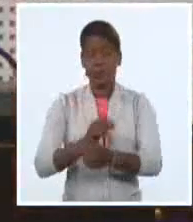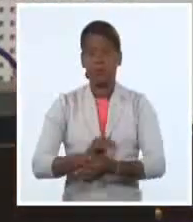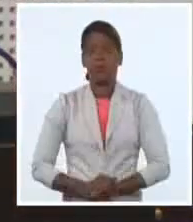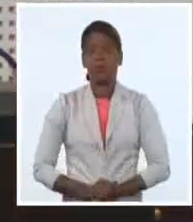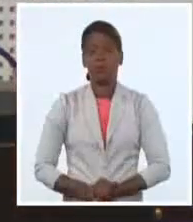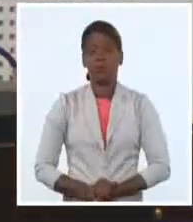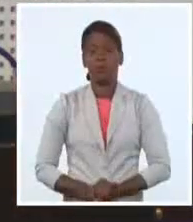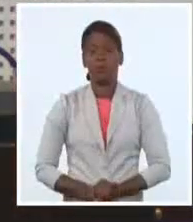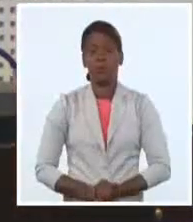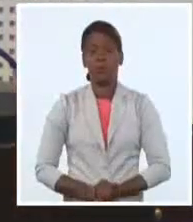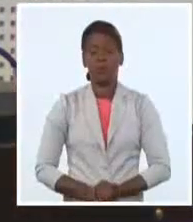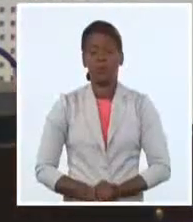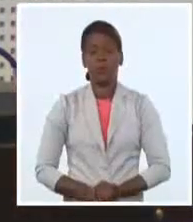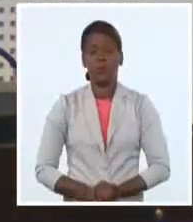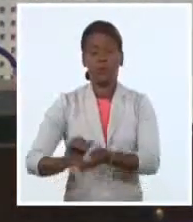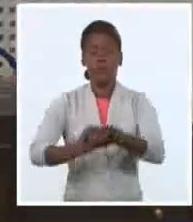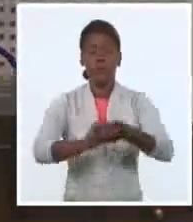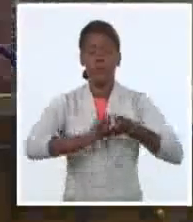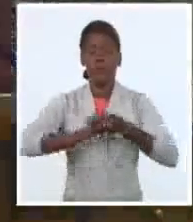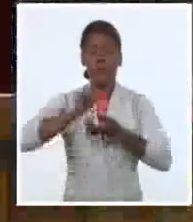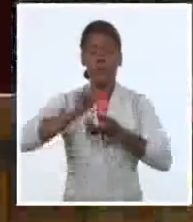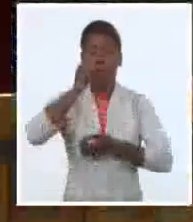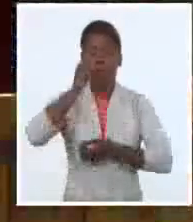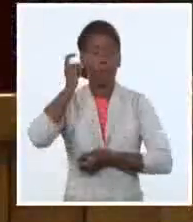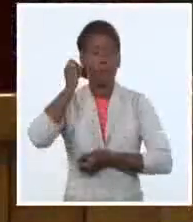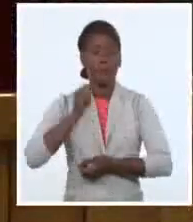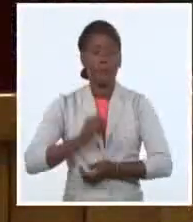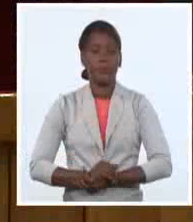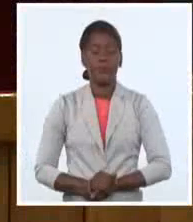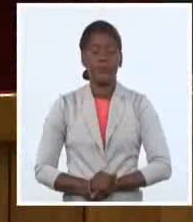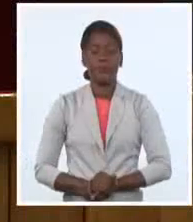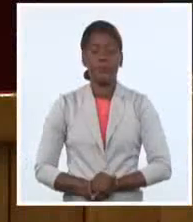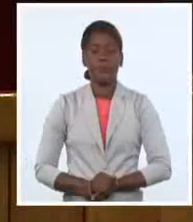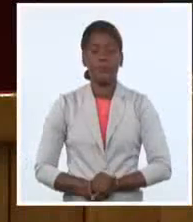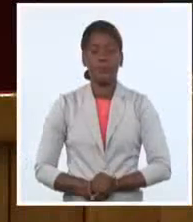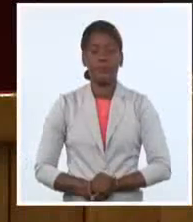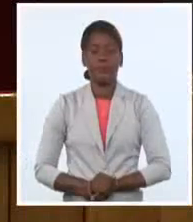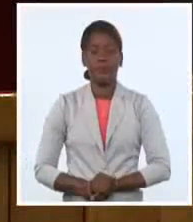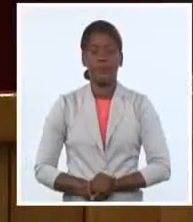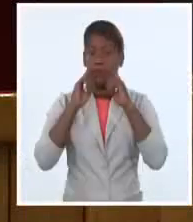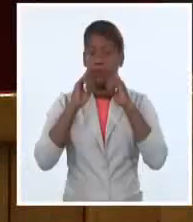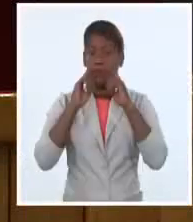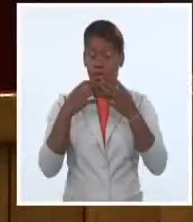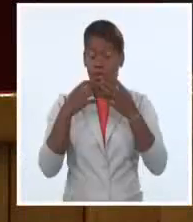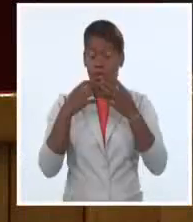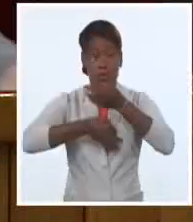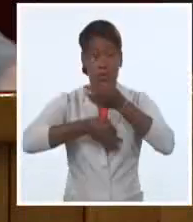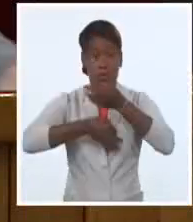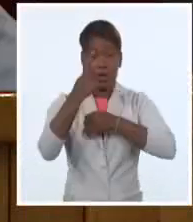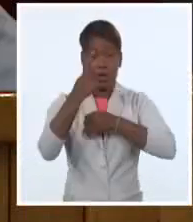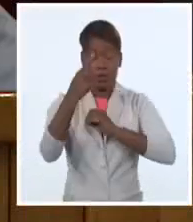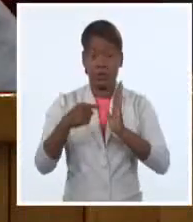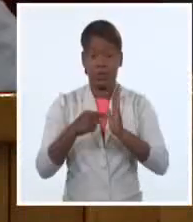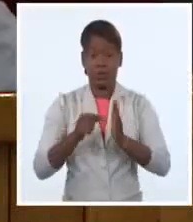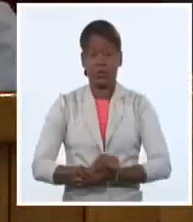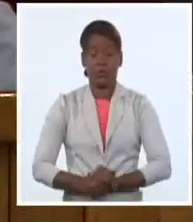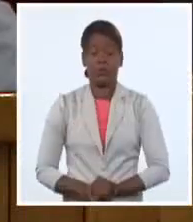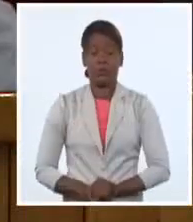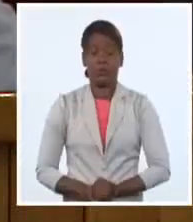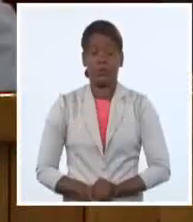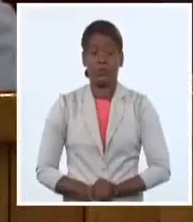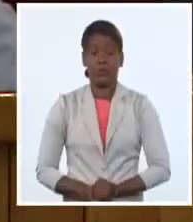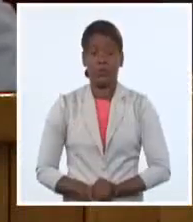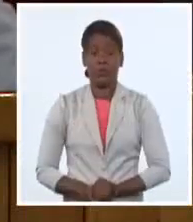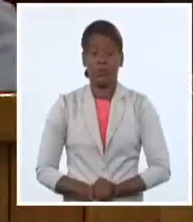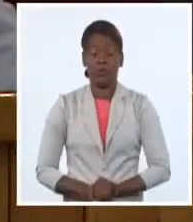prioridades. Compañeras y compañeros, es preciso apuntar de nuevo al vil oportunismo del